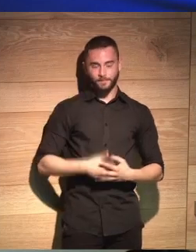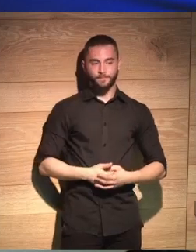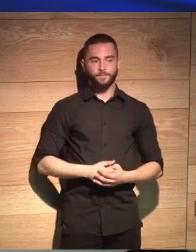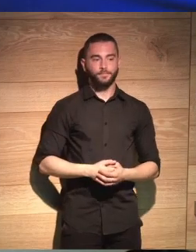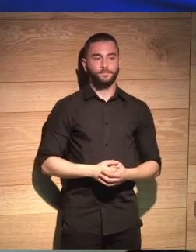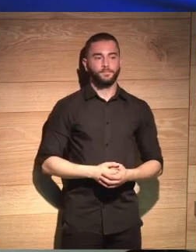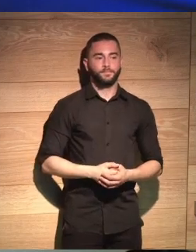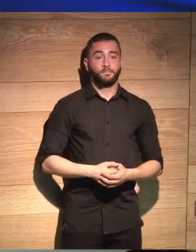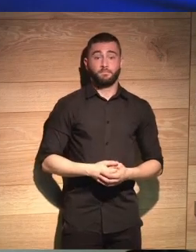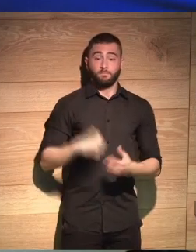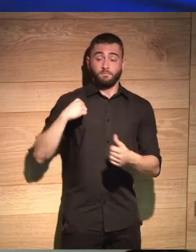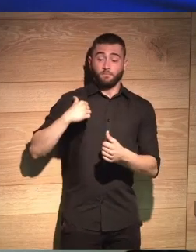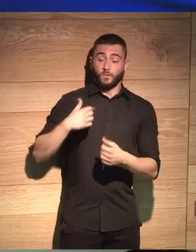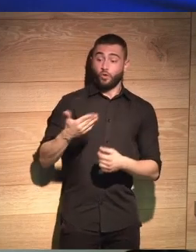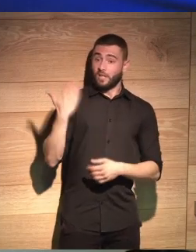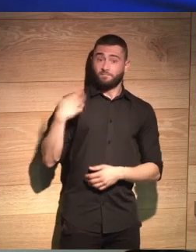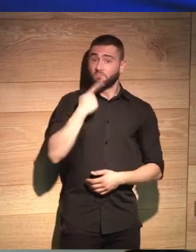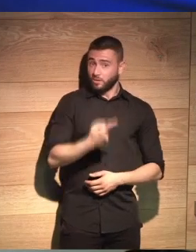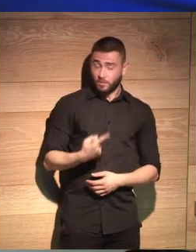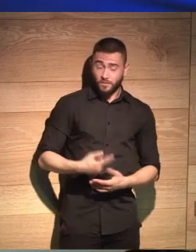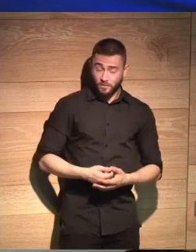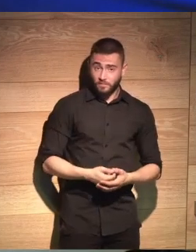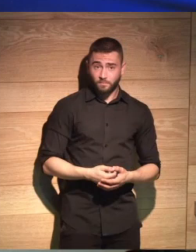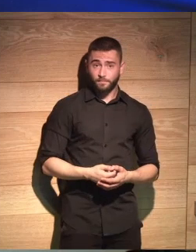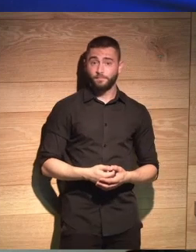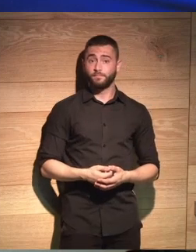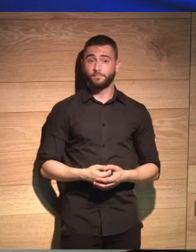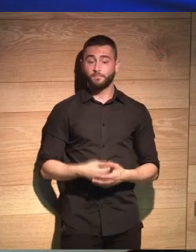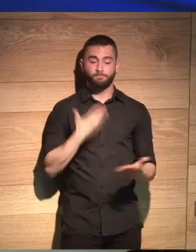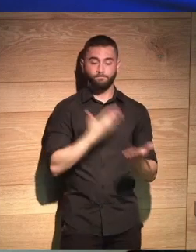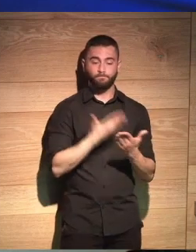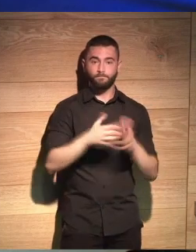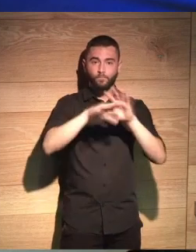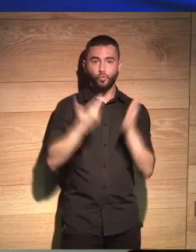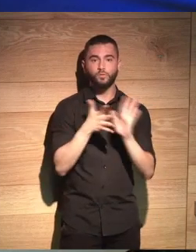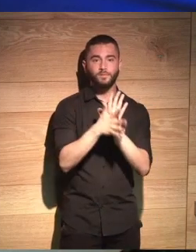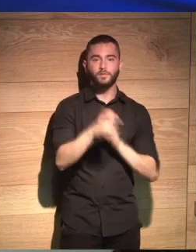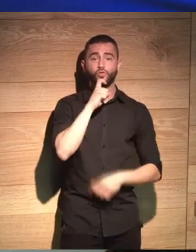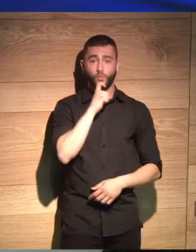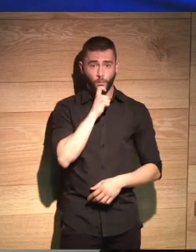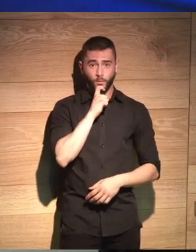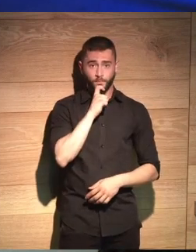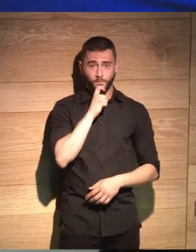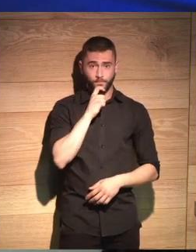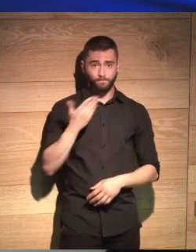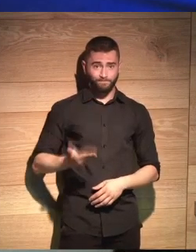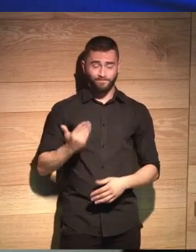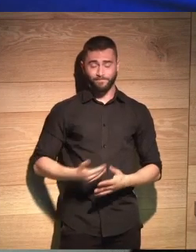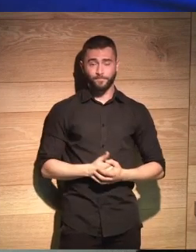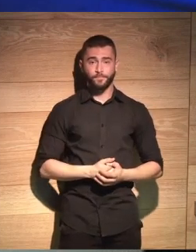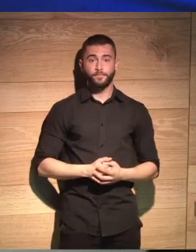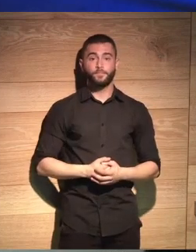Pues creo que es lo que hemos venido diciendo, ¿no? Es decir, cómo documentamos el mundo, cómo